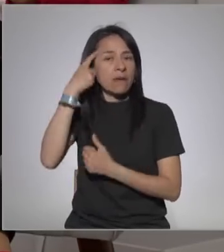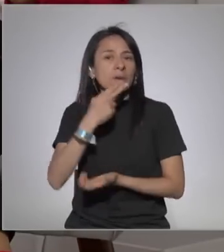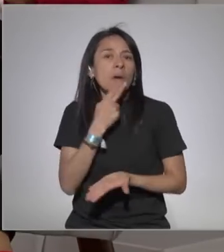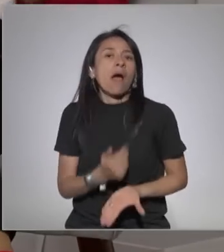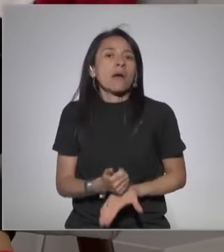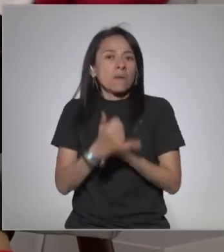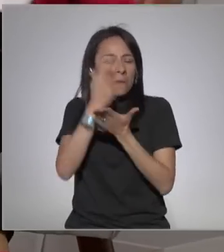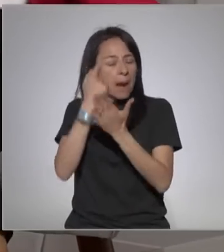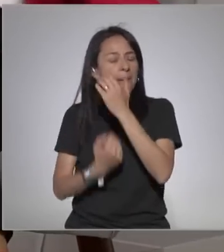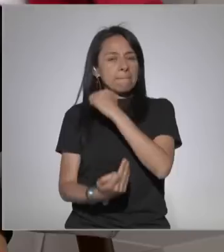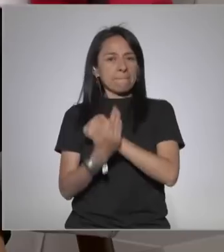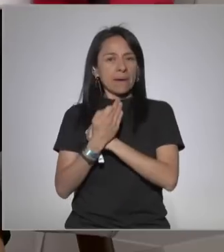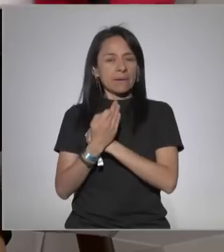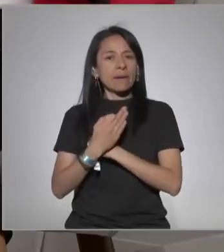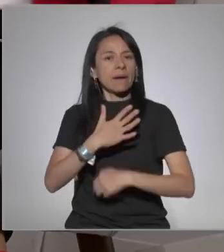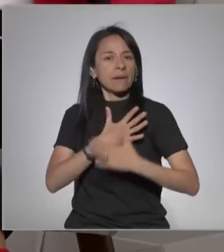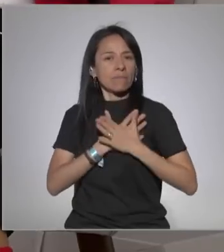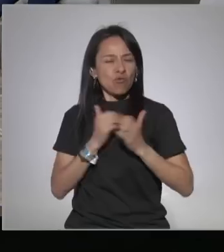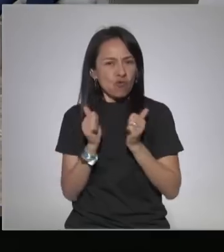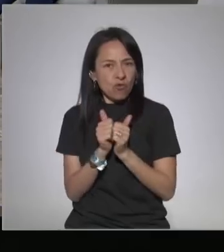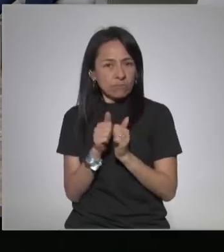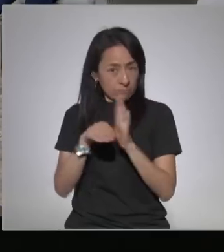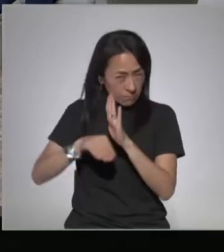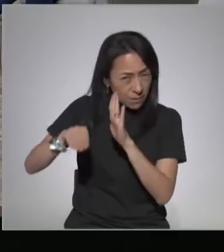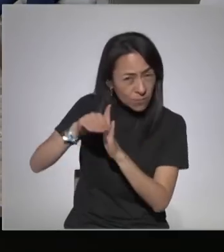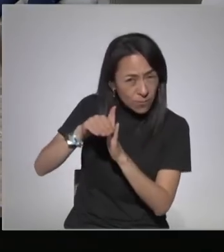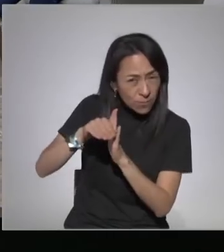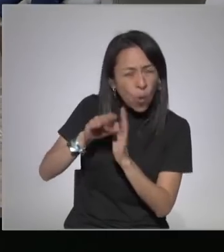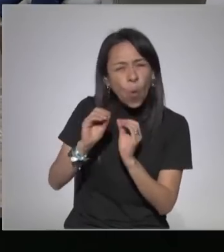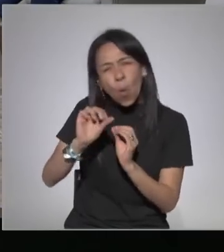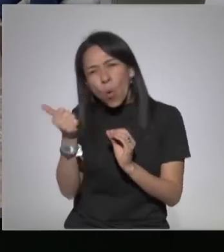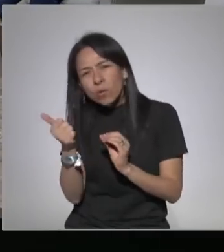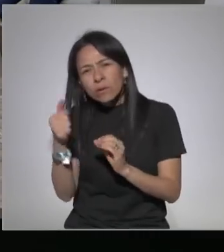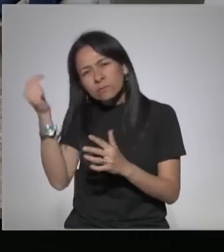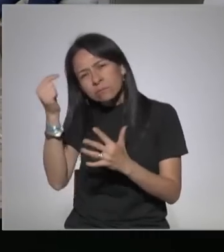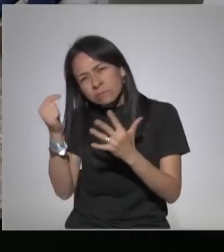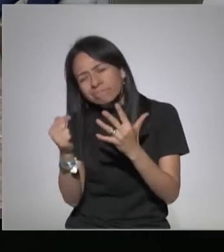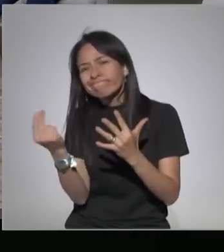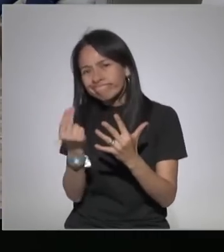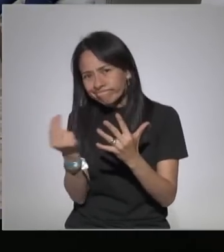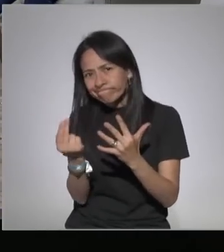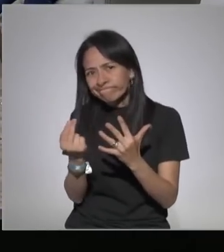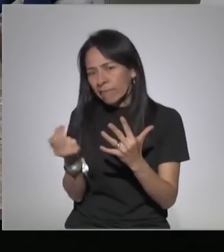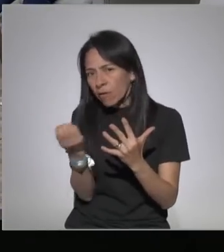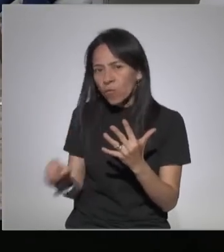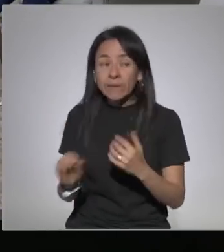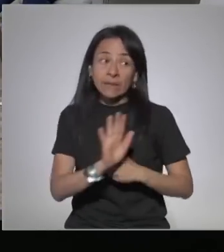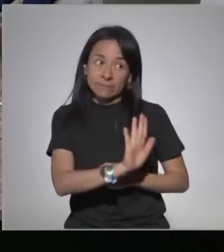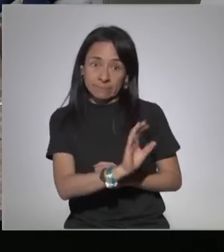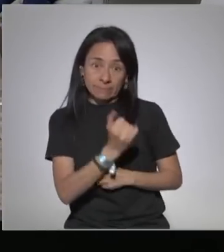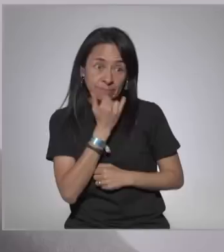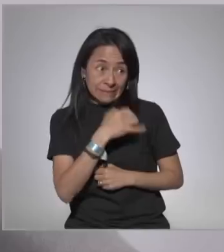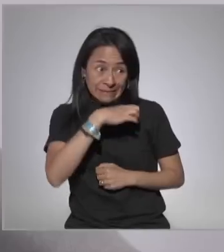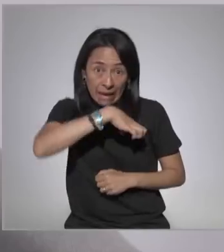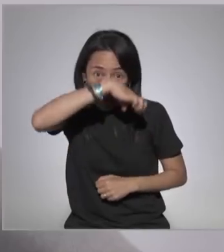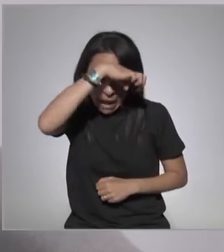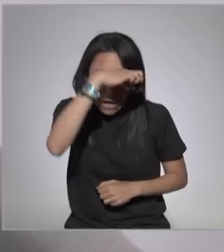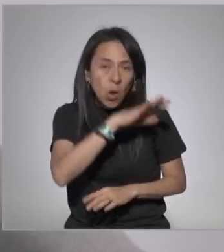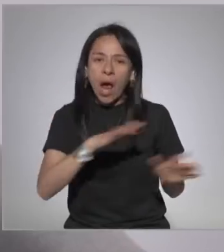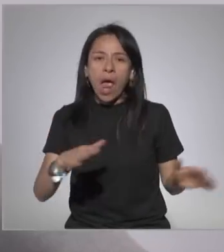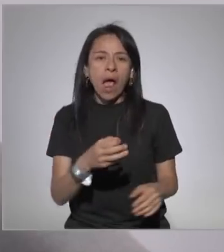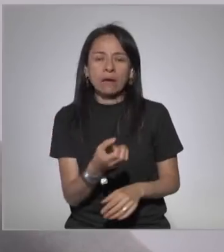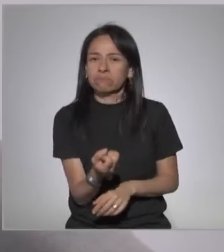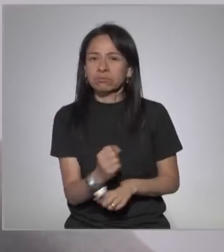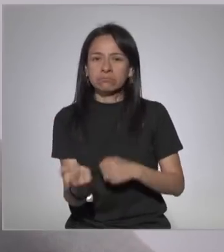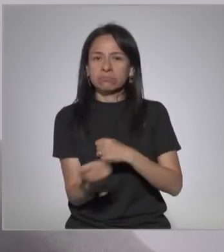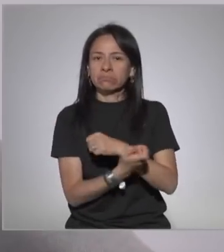factores los que influyen en esto? No necesariamente. No necesariamente. Somos seres